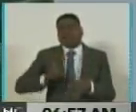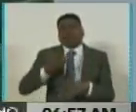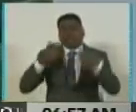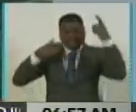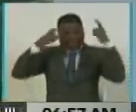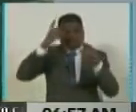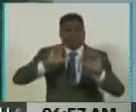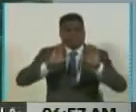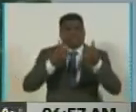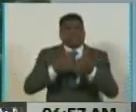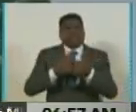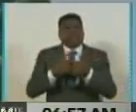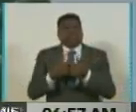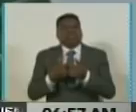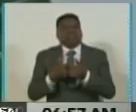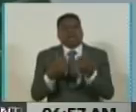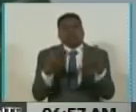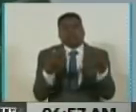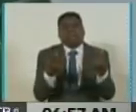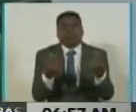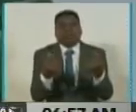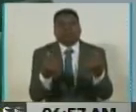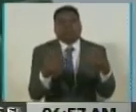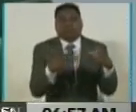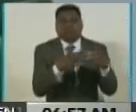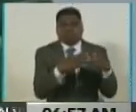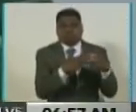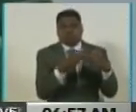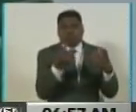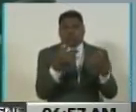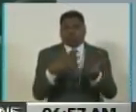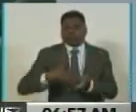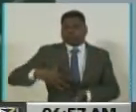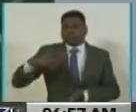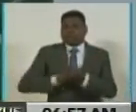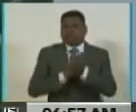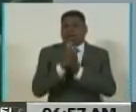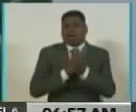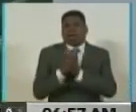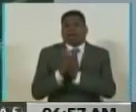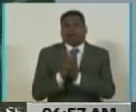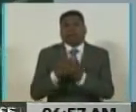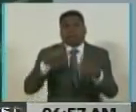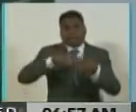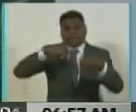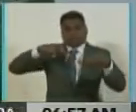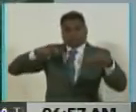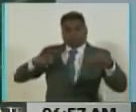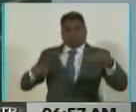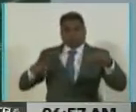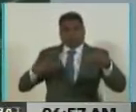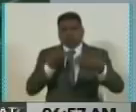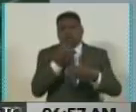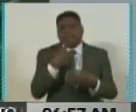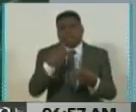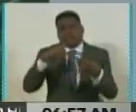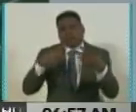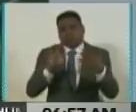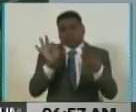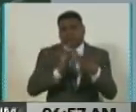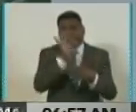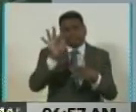en Venezuela había una polarización económica, porque habían importantes grupos poblacionales que estaban excluidos de los bienes materiales y espirituales